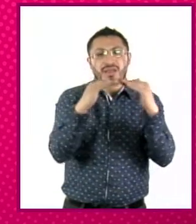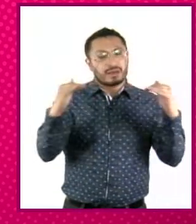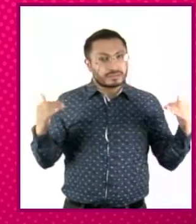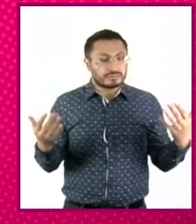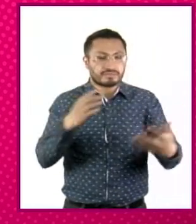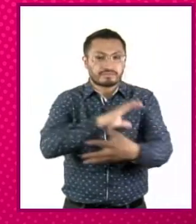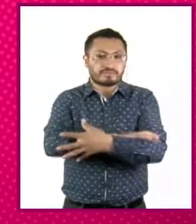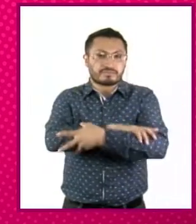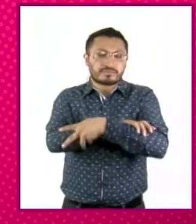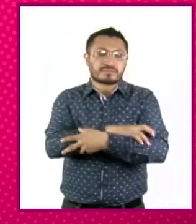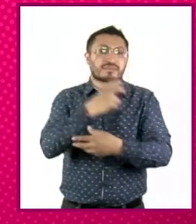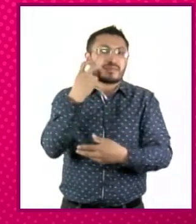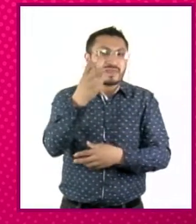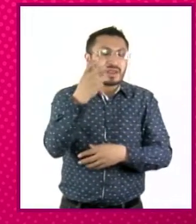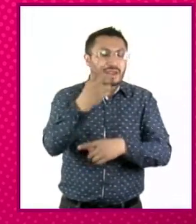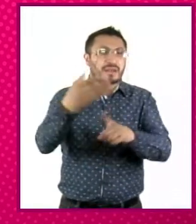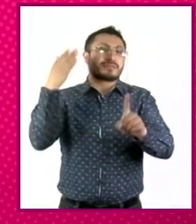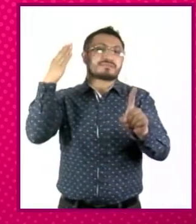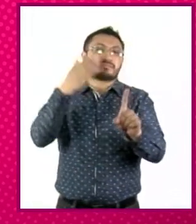supone que era lo que estaban